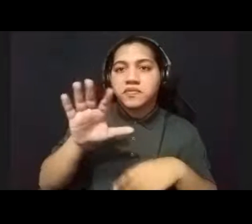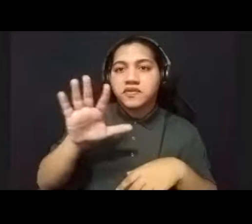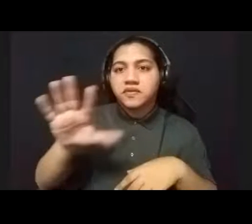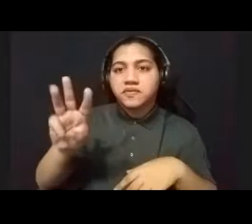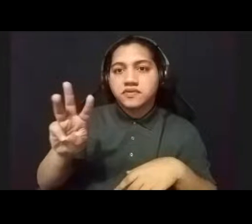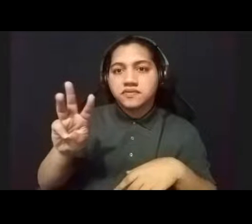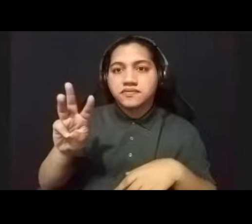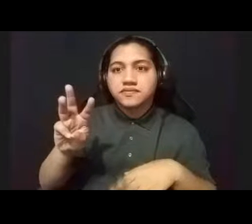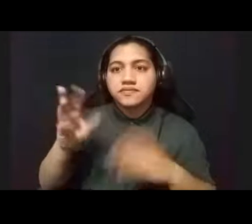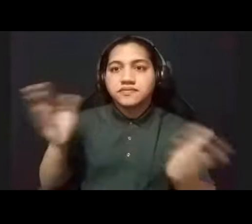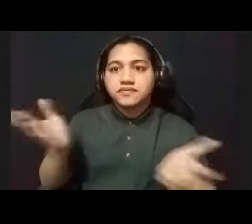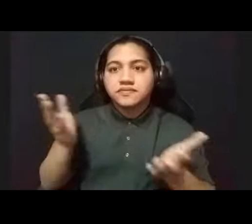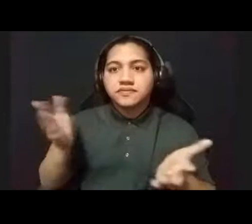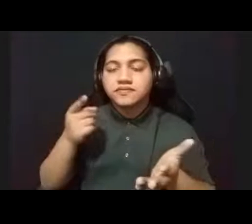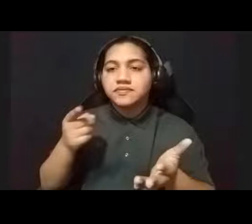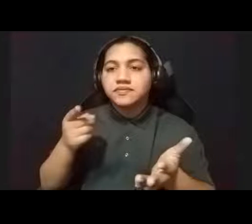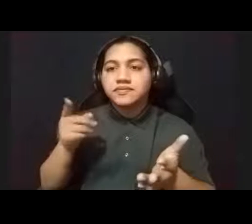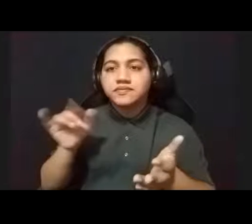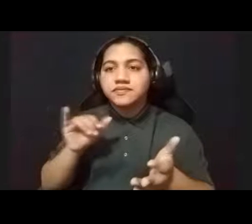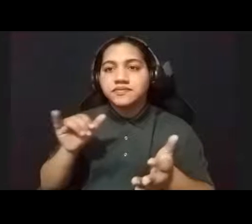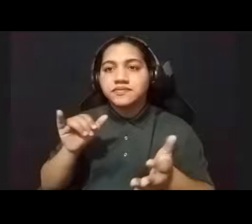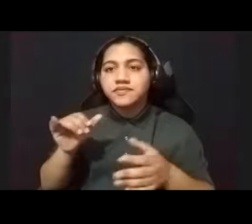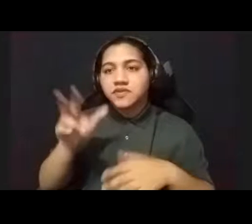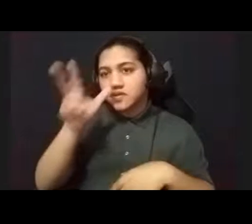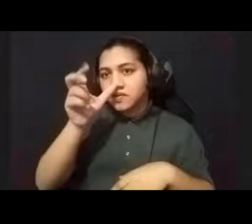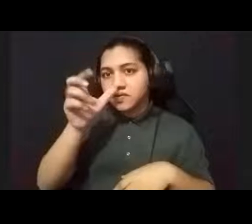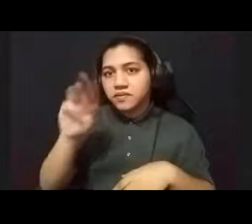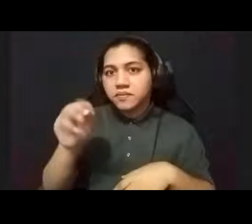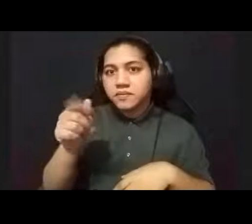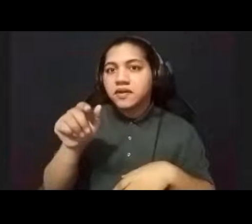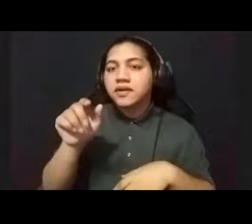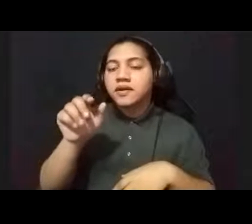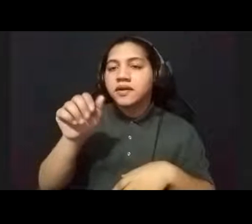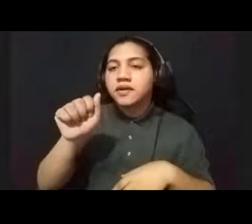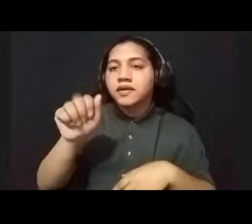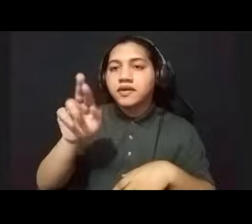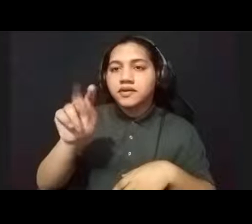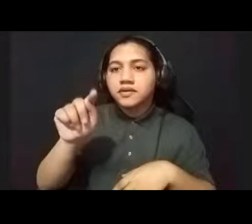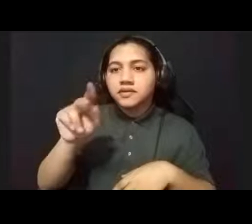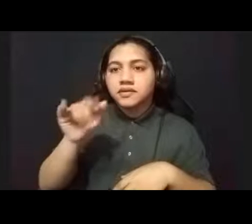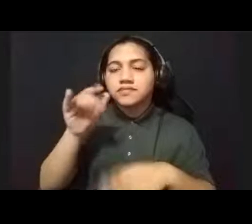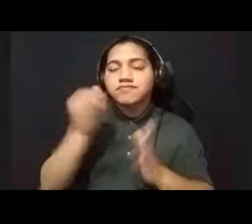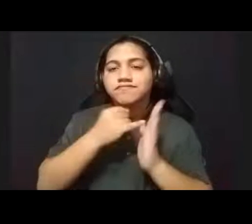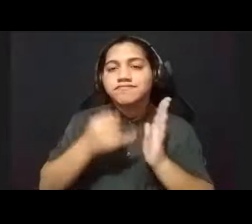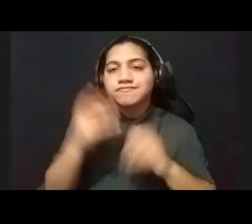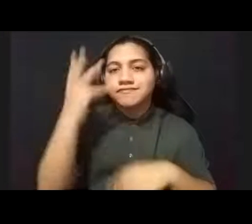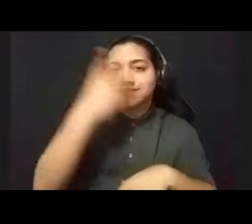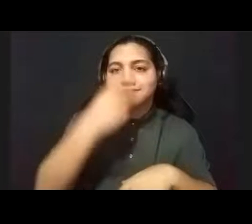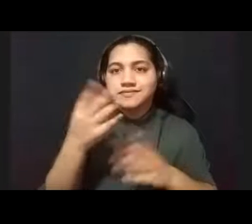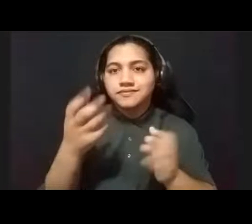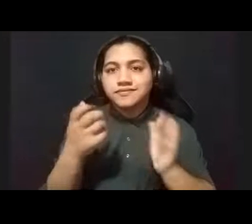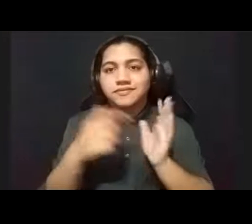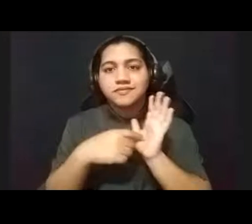1956. Y aquí hay una versión también de La Cucarachita Martina, unas ilustraciones muy lindas que se las quiero